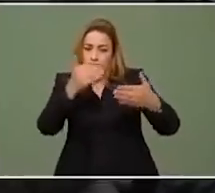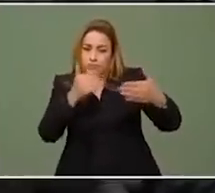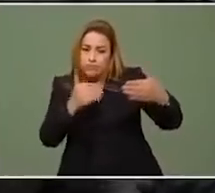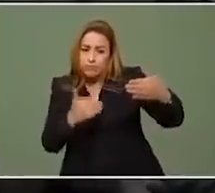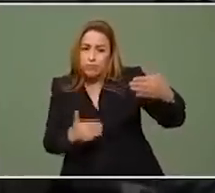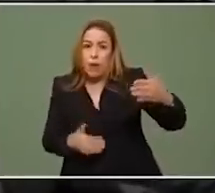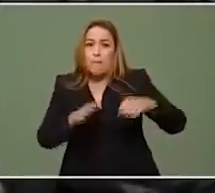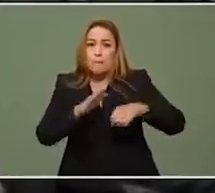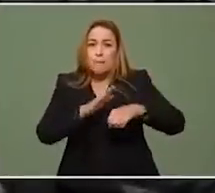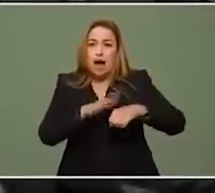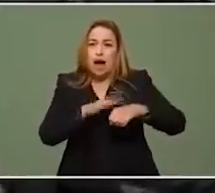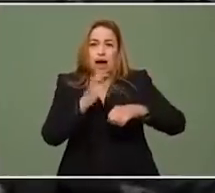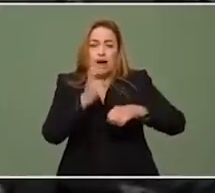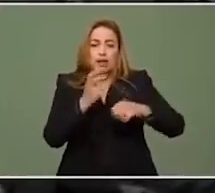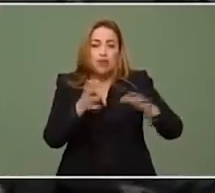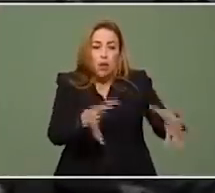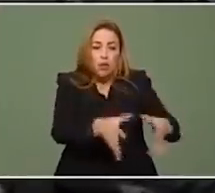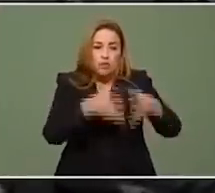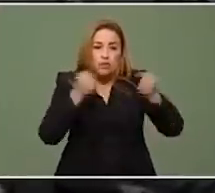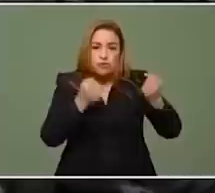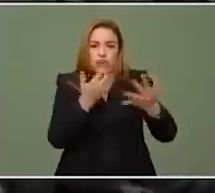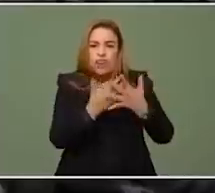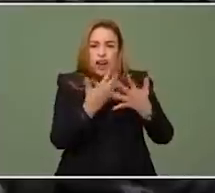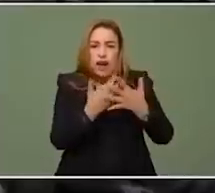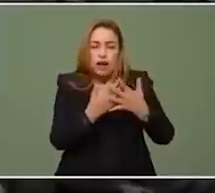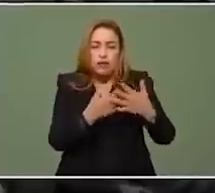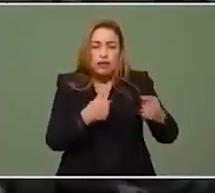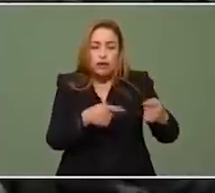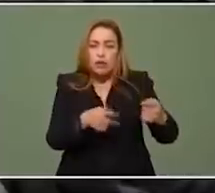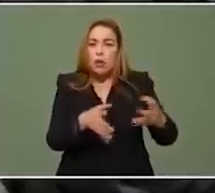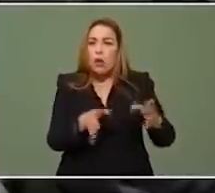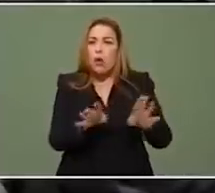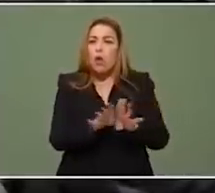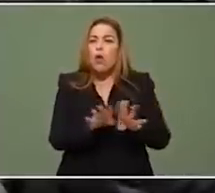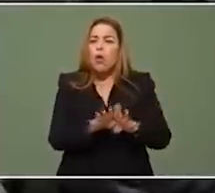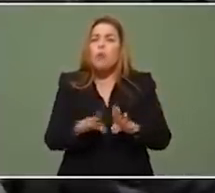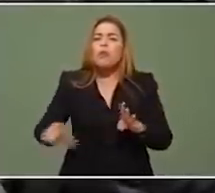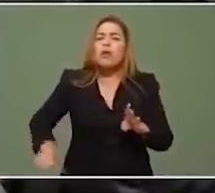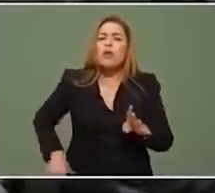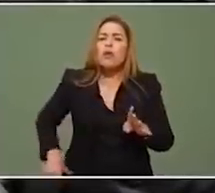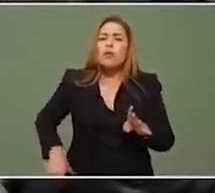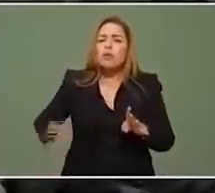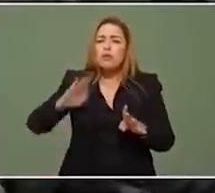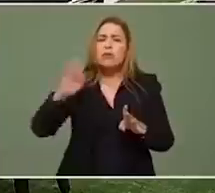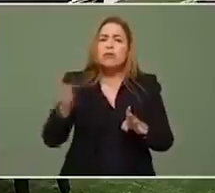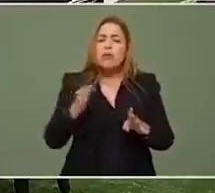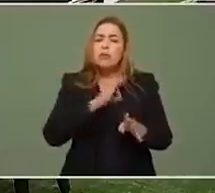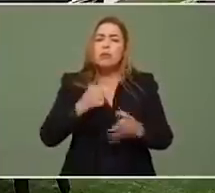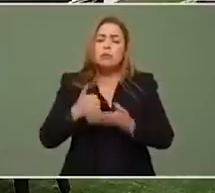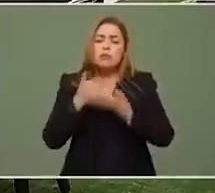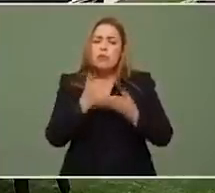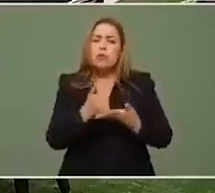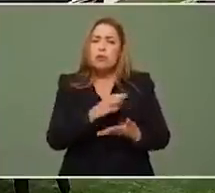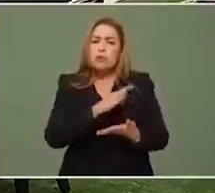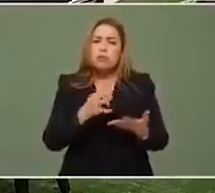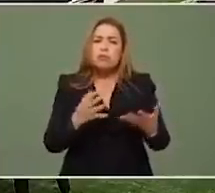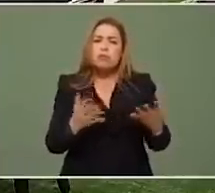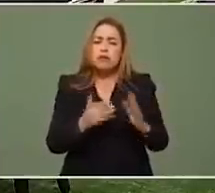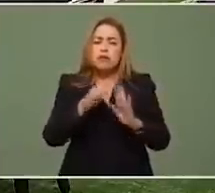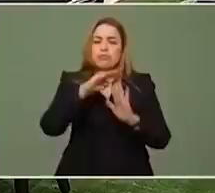tema de la prisión preventiva- oficiosa como le va a ayudar al gobierno federal como ayuda a esto a reducir los índices